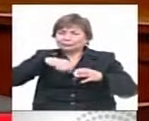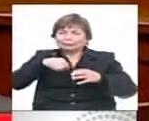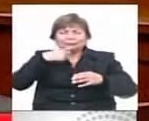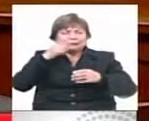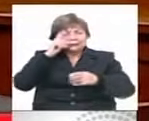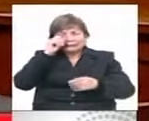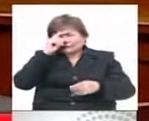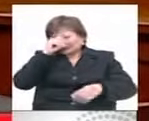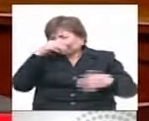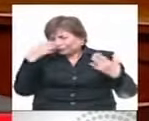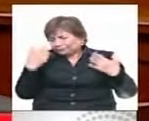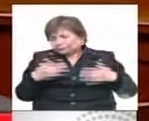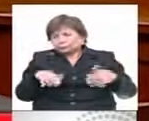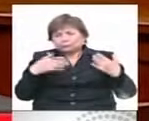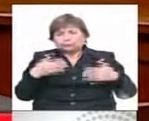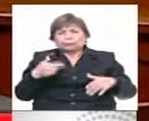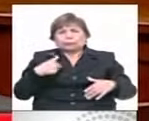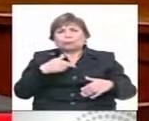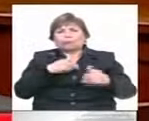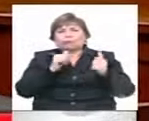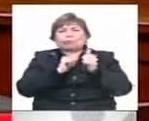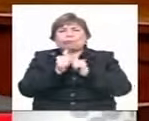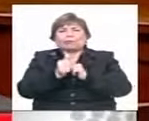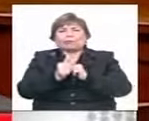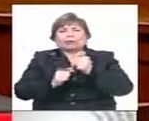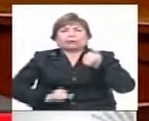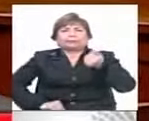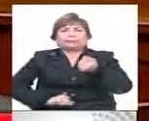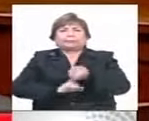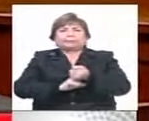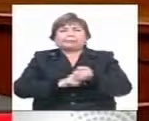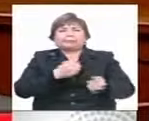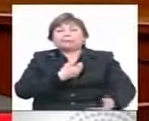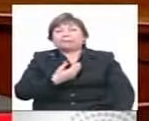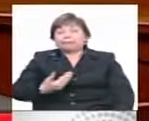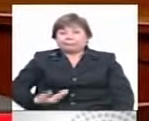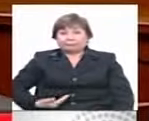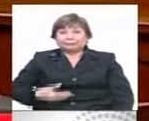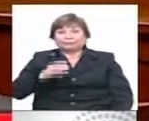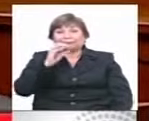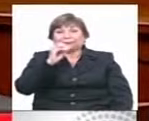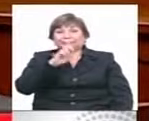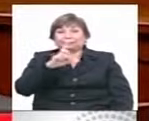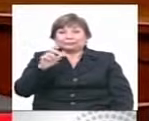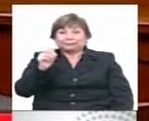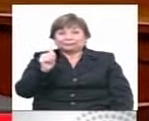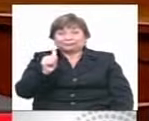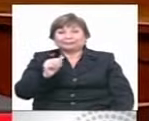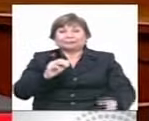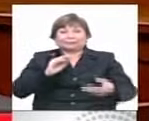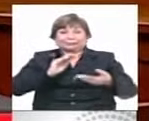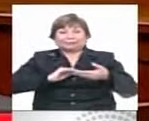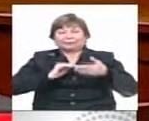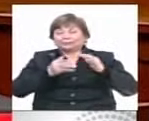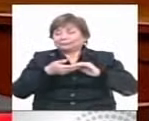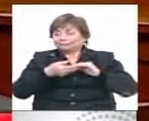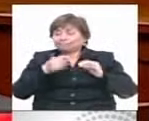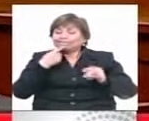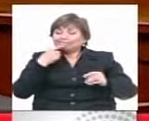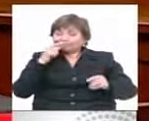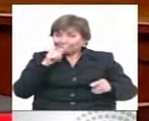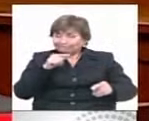situación, a las que estamos ofreciendo el pleno apoyo del gobierno en términos de presupuesto y apoyo técnico. Al